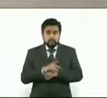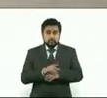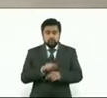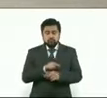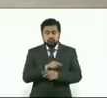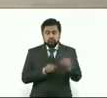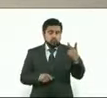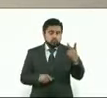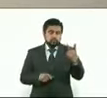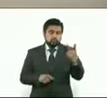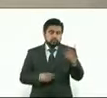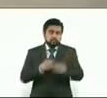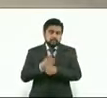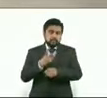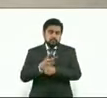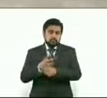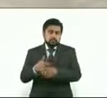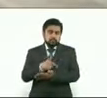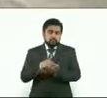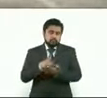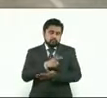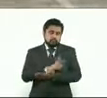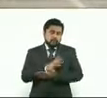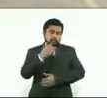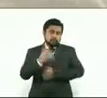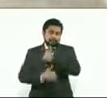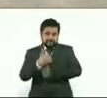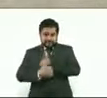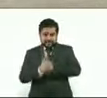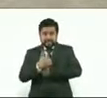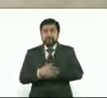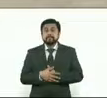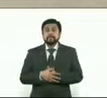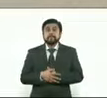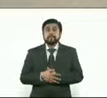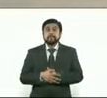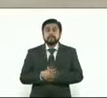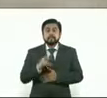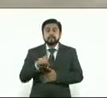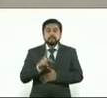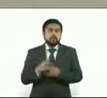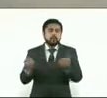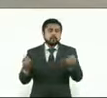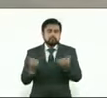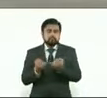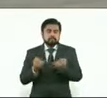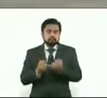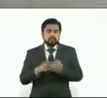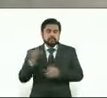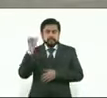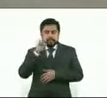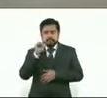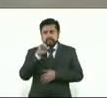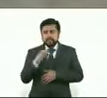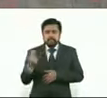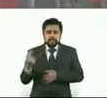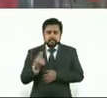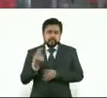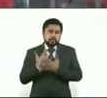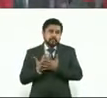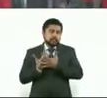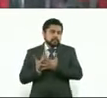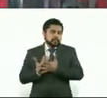dos participantes por el primer lugar, aunque pues desde luego también siempre hay que esperar que se